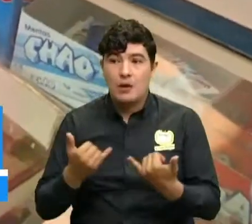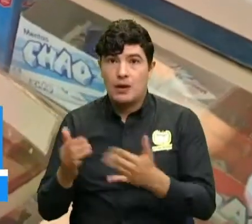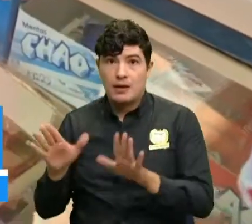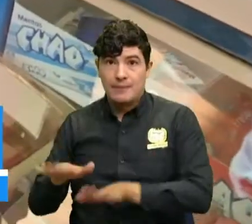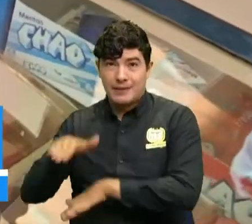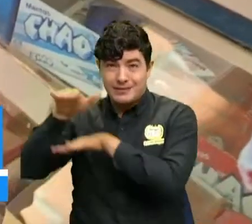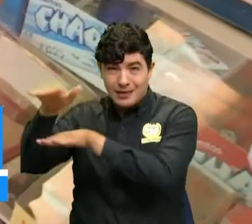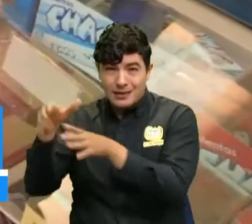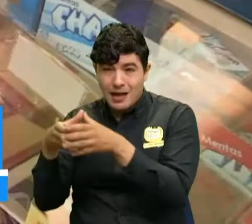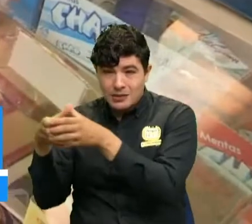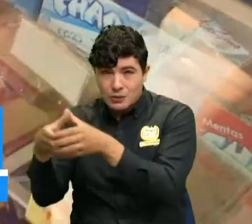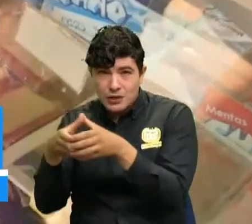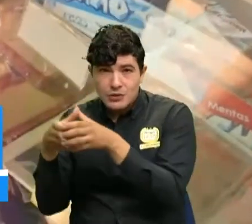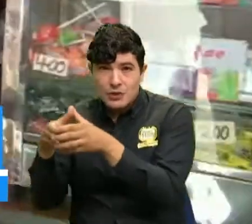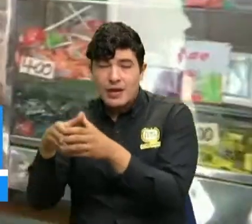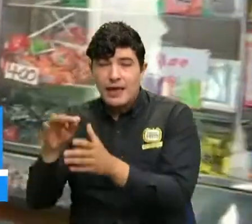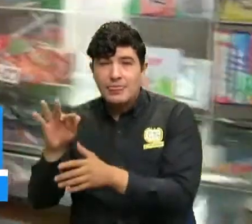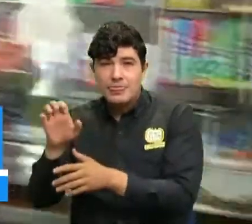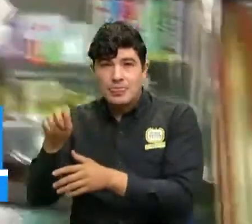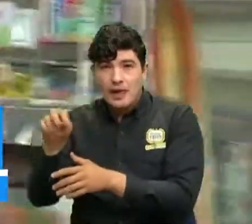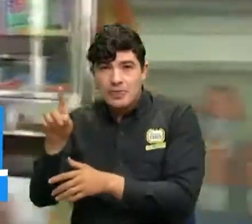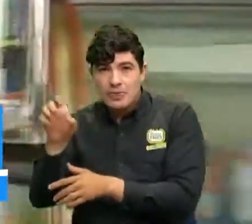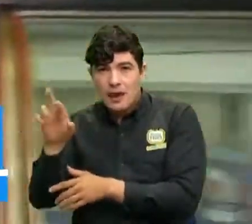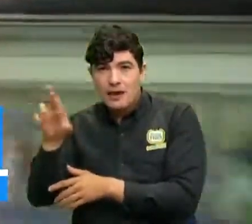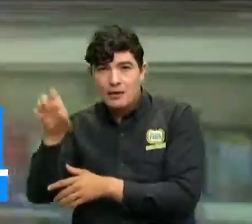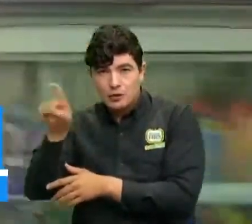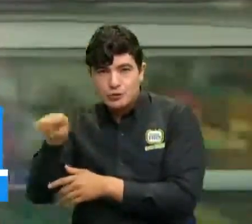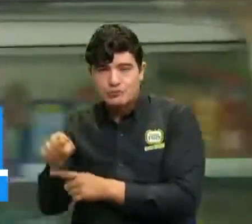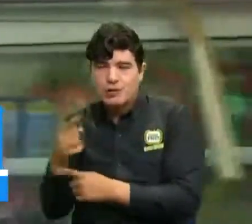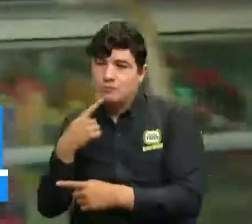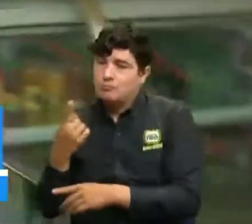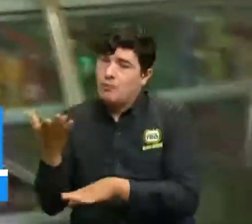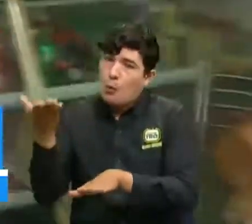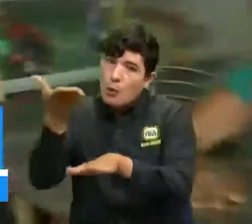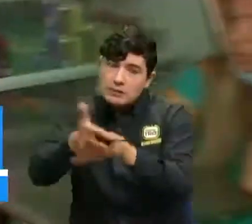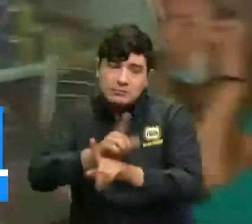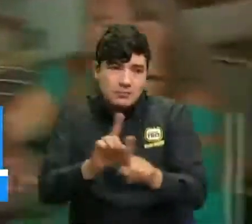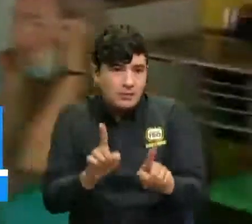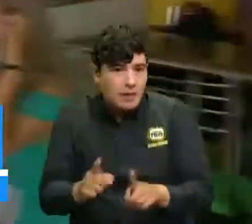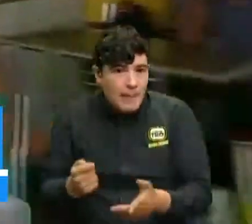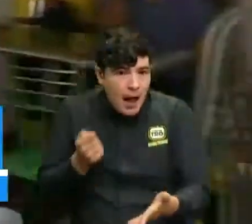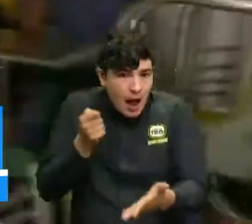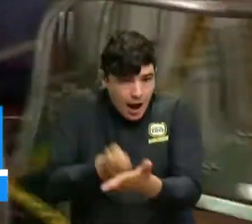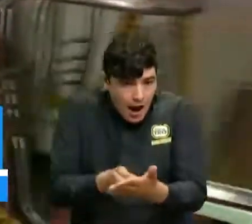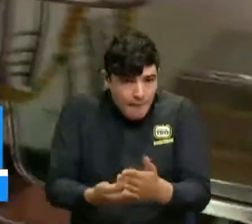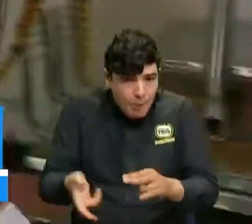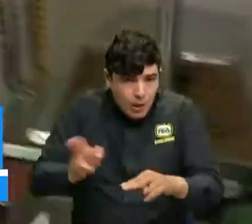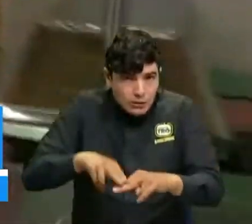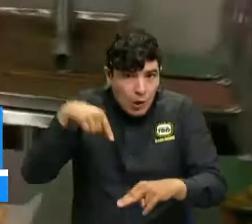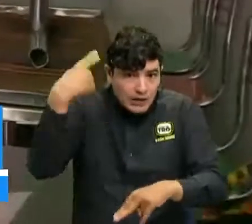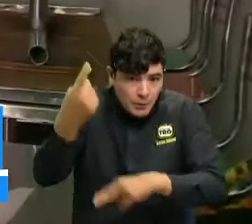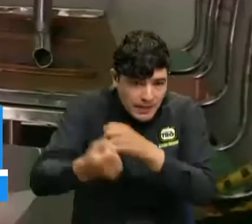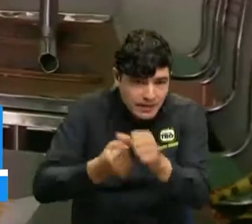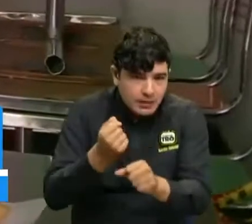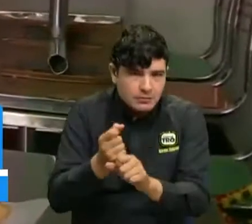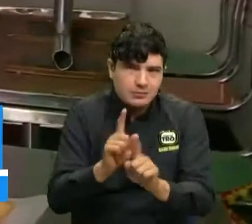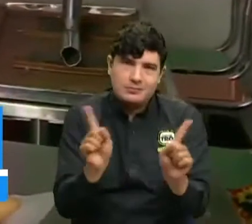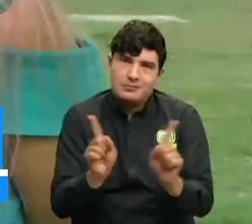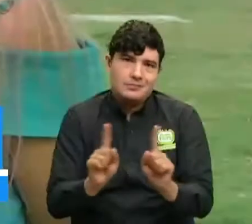Azotenderos propusieron posponer dicho pago tributario. Le presentamos 3 propuestas, que es que no